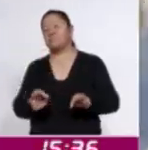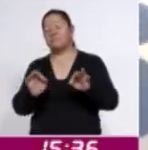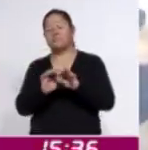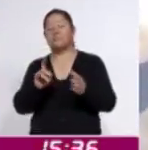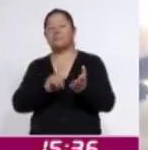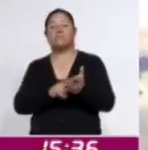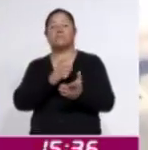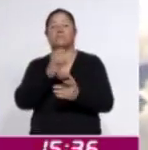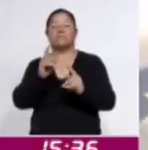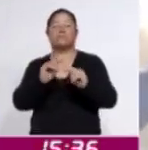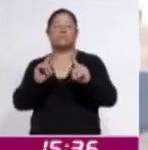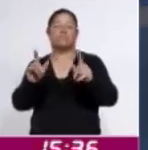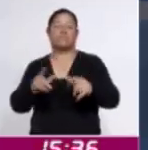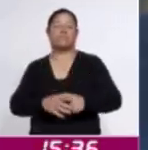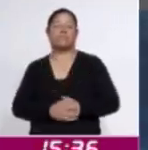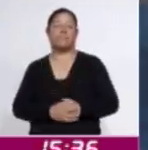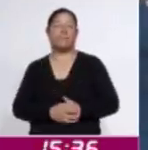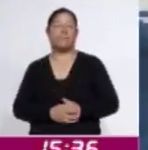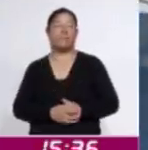Tlaxcala.